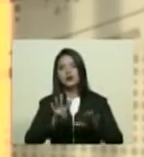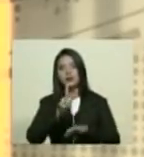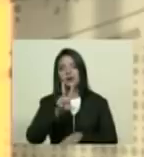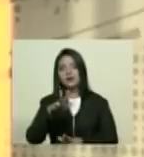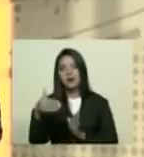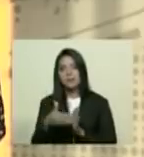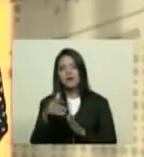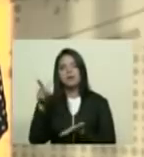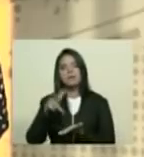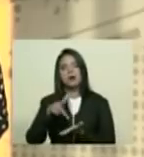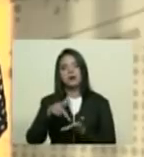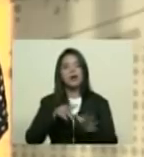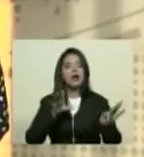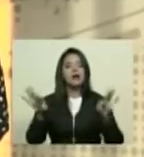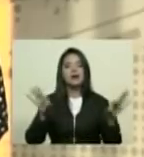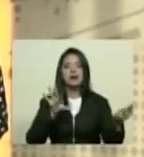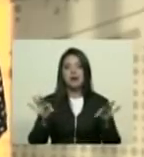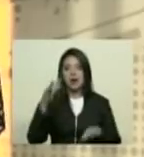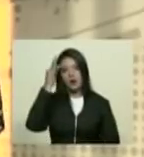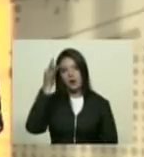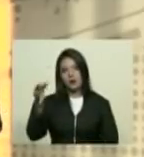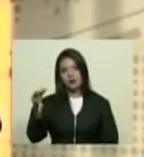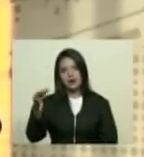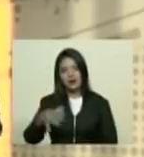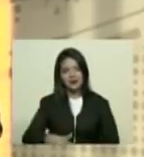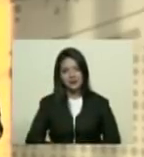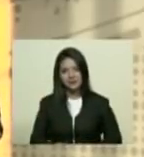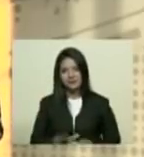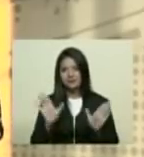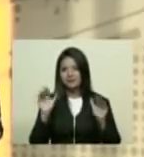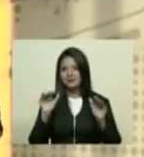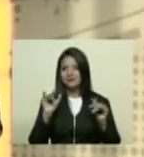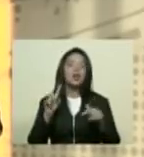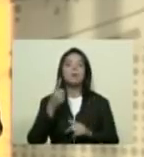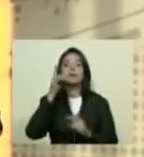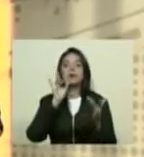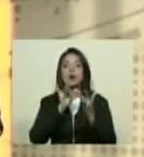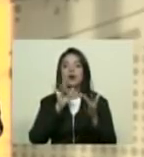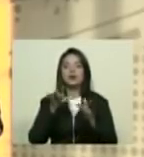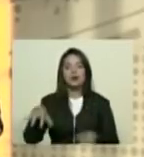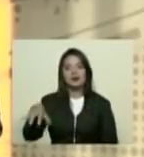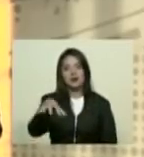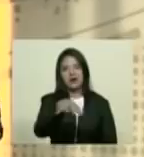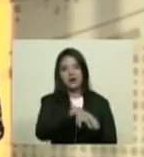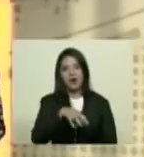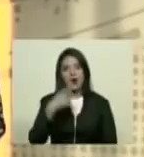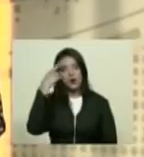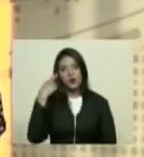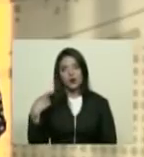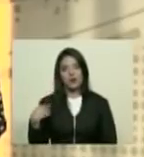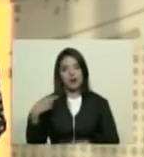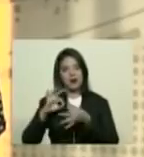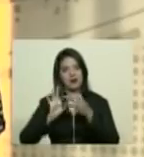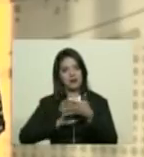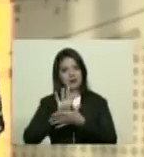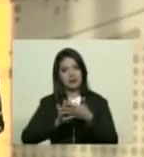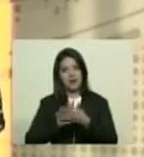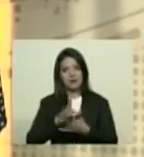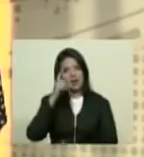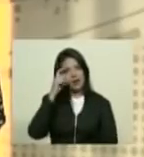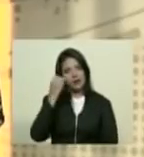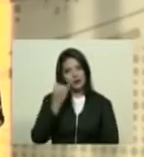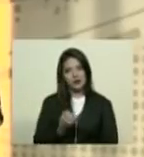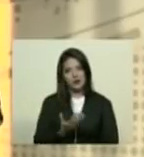18.923.049 participarán para elegir a los consejos legislativos. Así es. Seguimos este primer recorrido por las regiones de nuestro país. Romero y Belán, nuestro intérprete de señas, Jocelyn